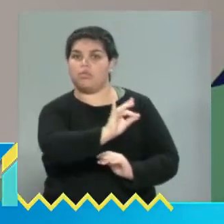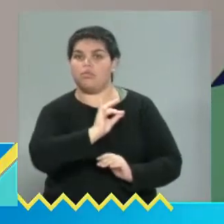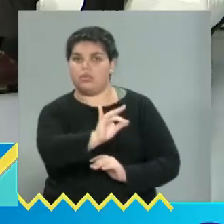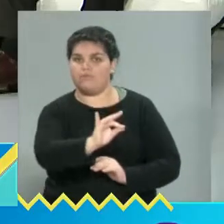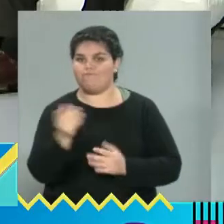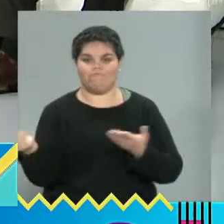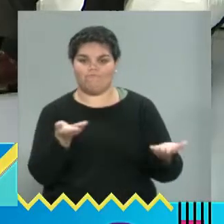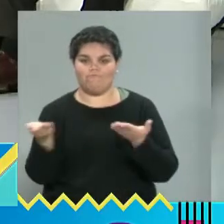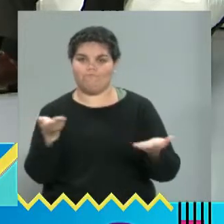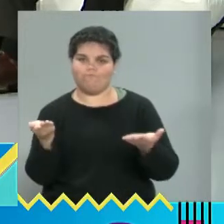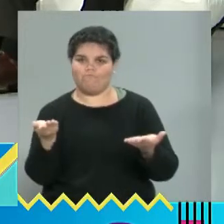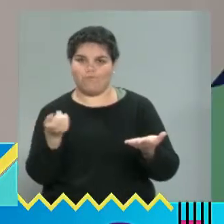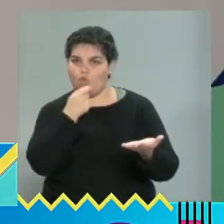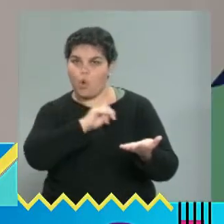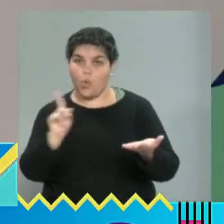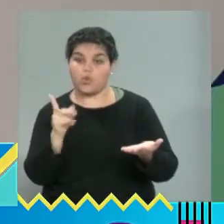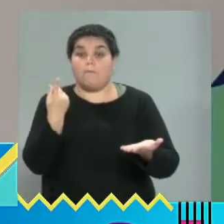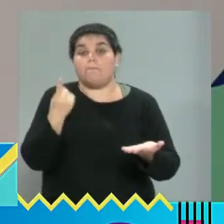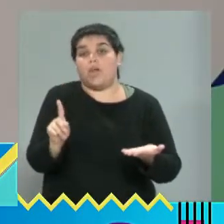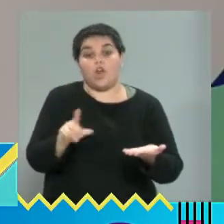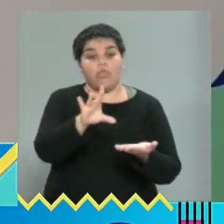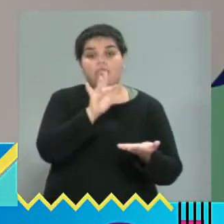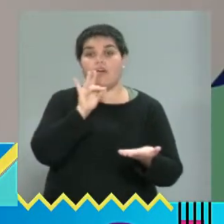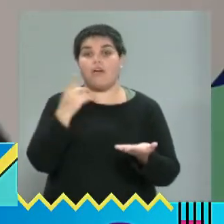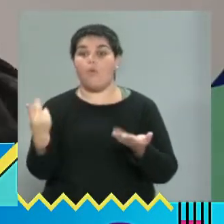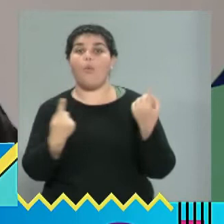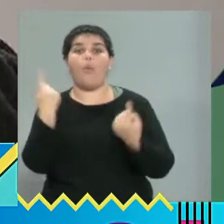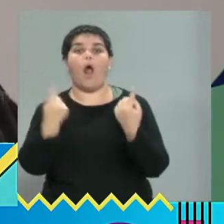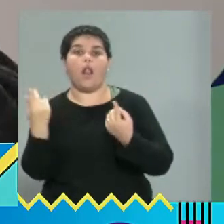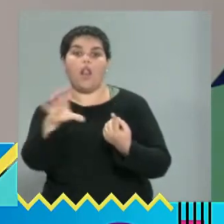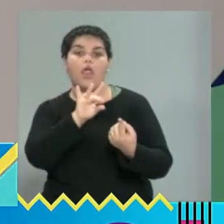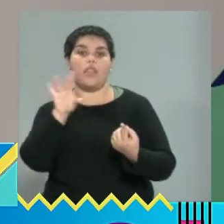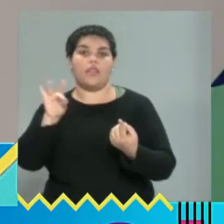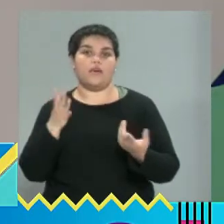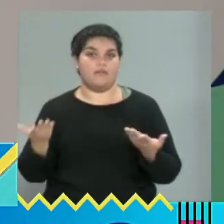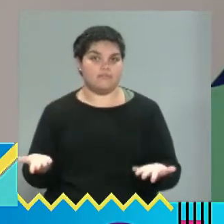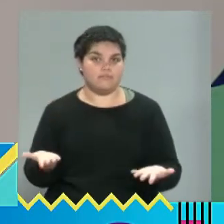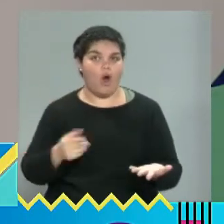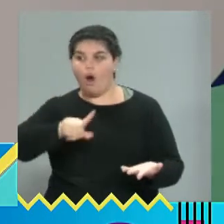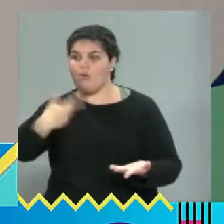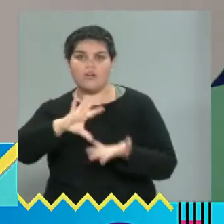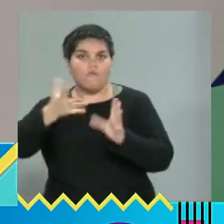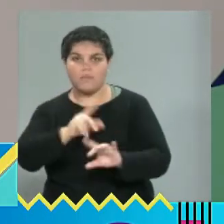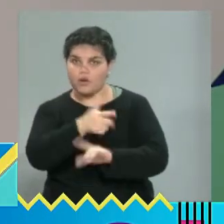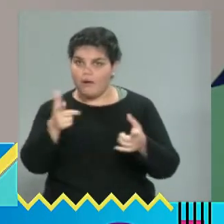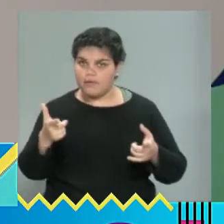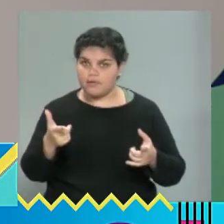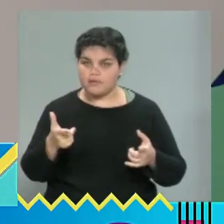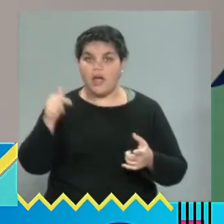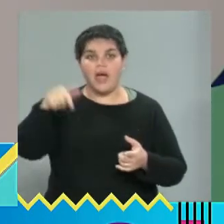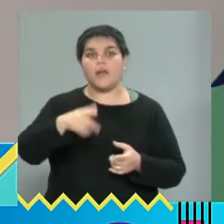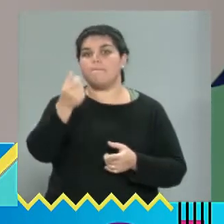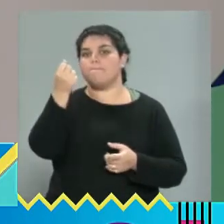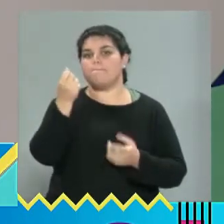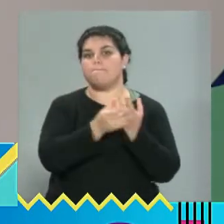encanta, pero es el contexto que tiene que vivir. Es decir, acá es donde se muestran los machos. Es decir, el verdadero ministro de Economía es cuando aparece ahí y